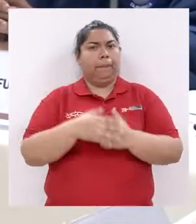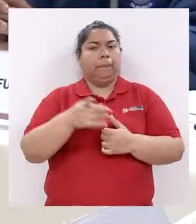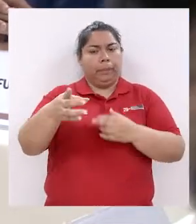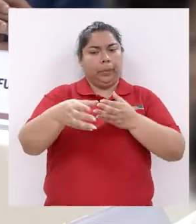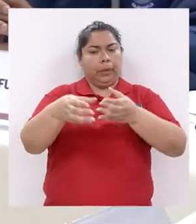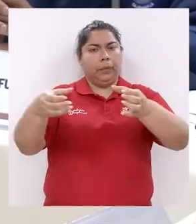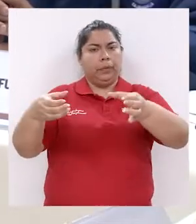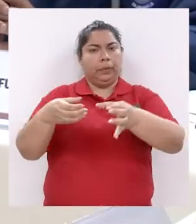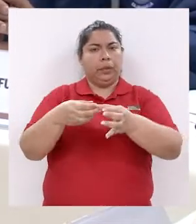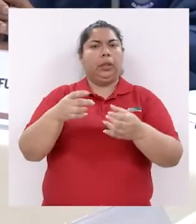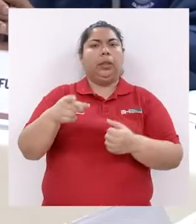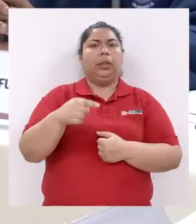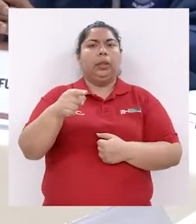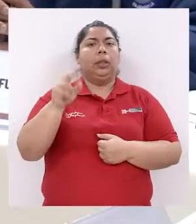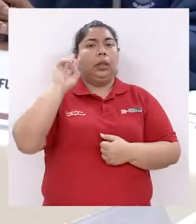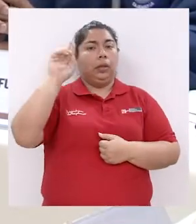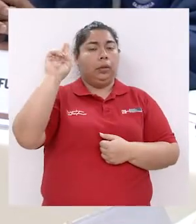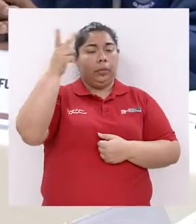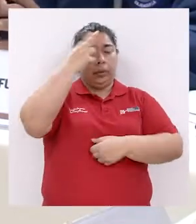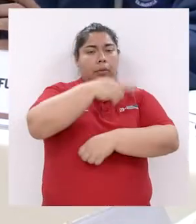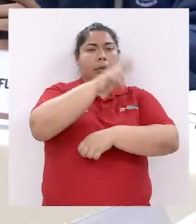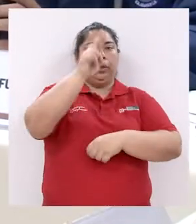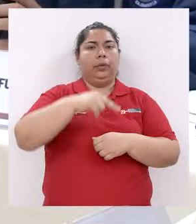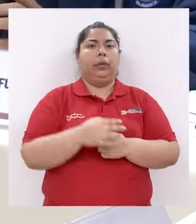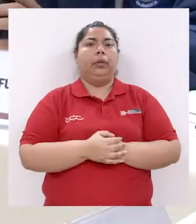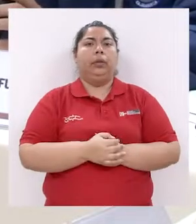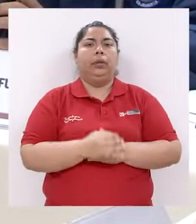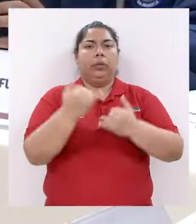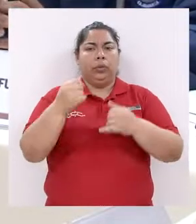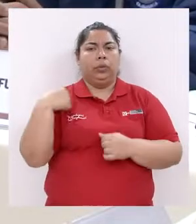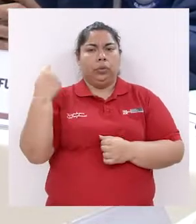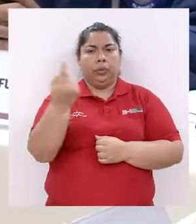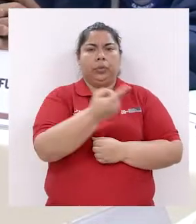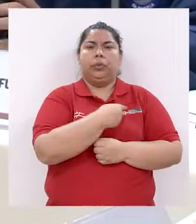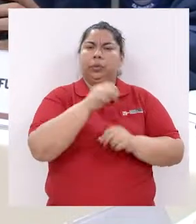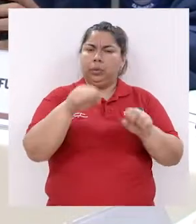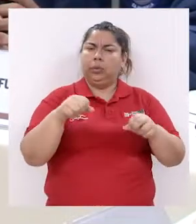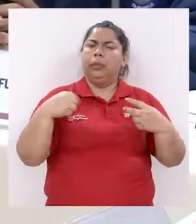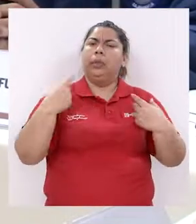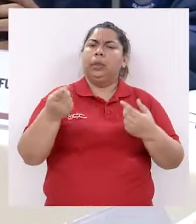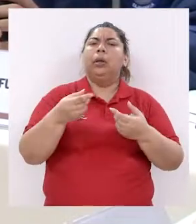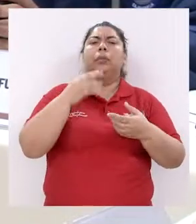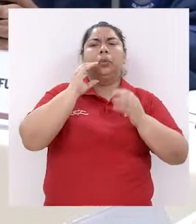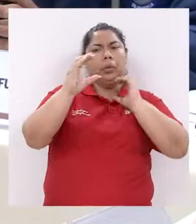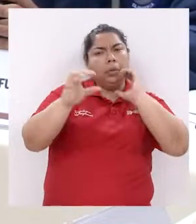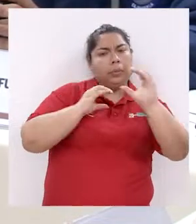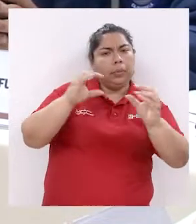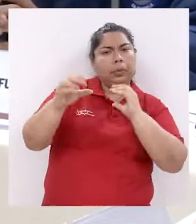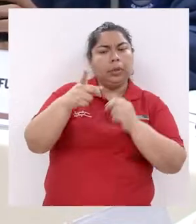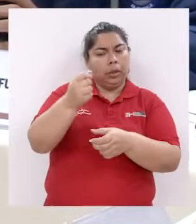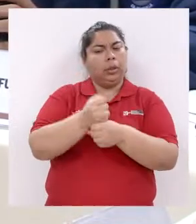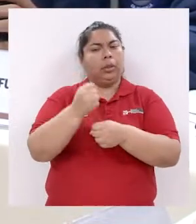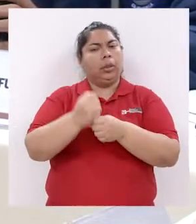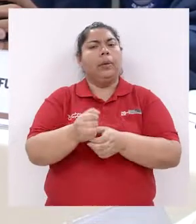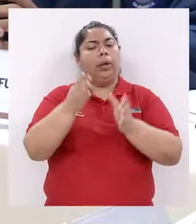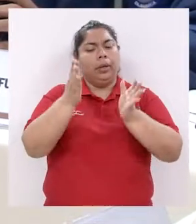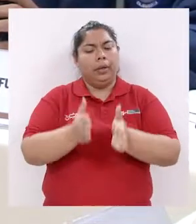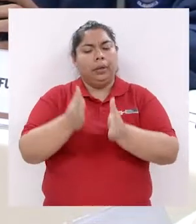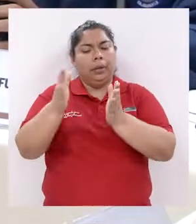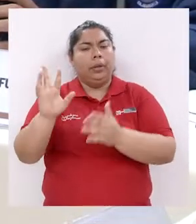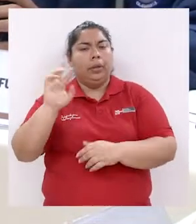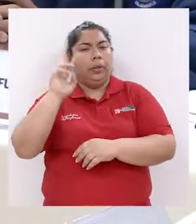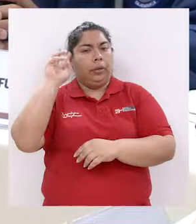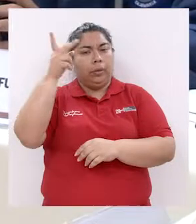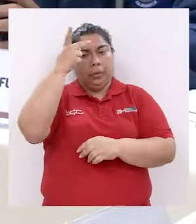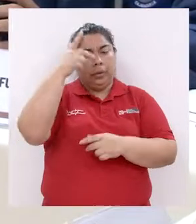nuestras oficinas de la Asamblea Nacional de Gobiernos Regionales. Nosotros siempre estamos con ese espíritu de diálogo, de hacer el trabajo articulado entre el